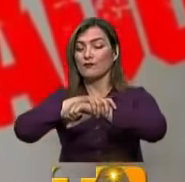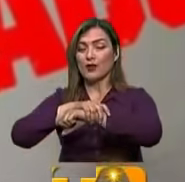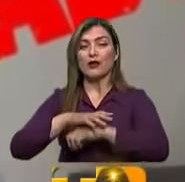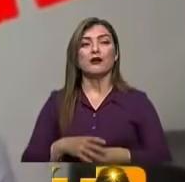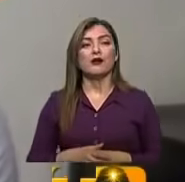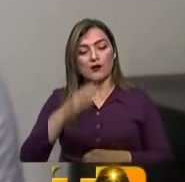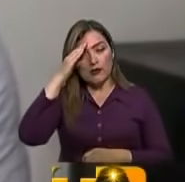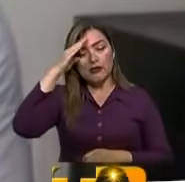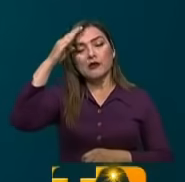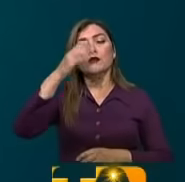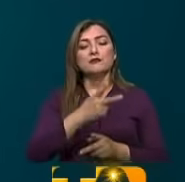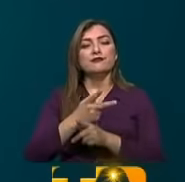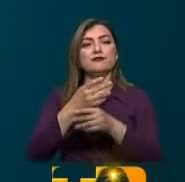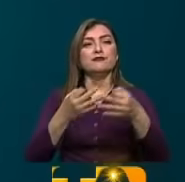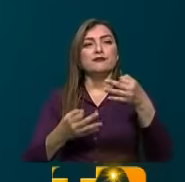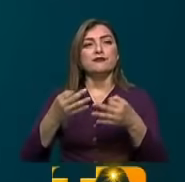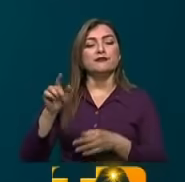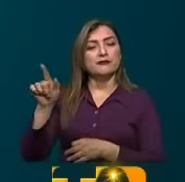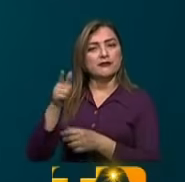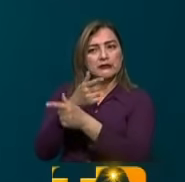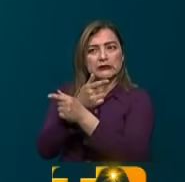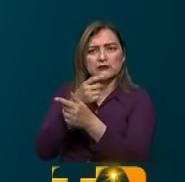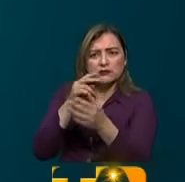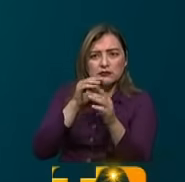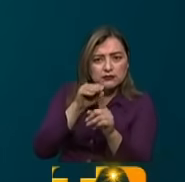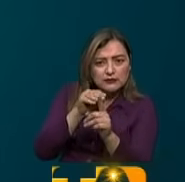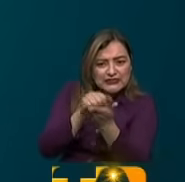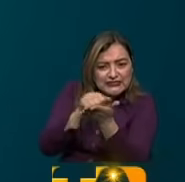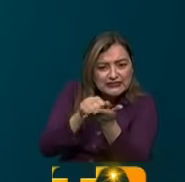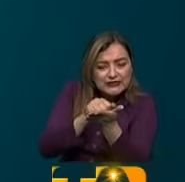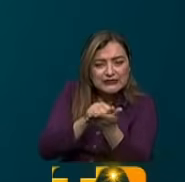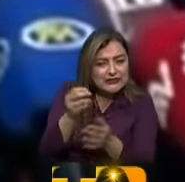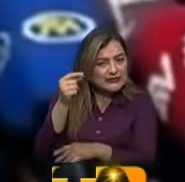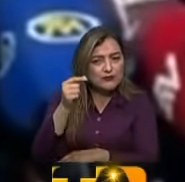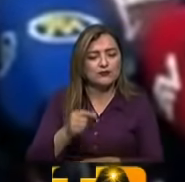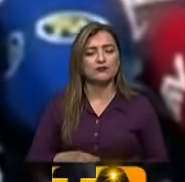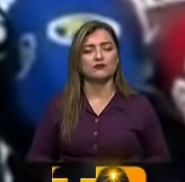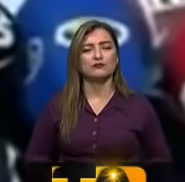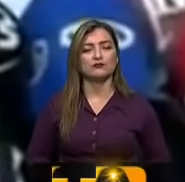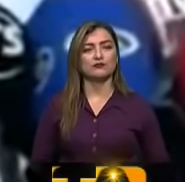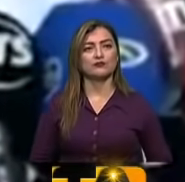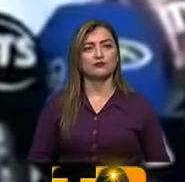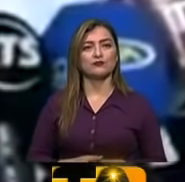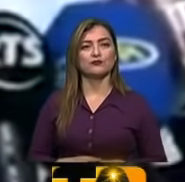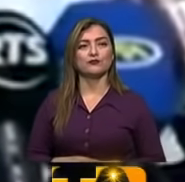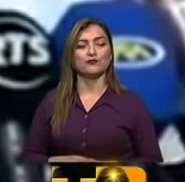la policía y la titular del Consejo de la Judicatura, borraron los mensajes de sus cuentas. No es